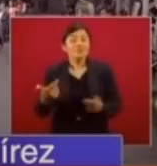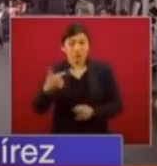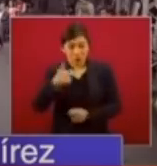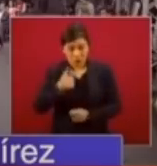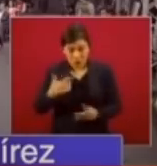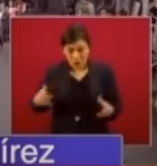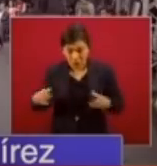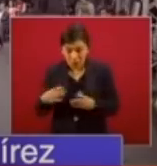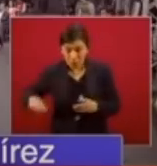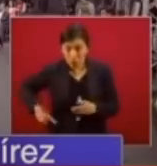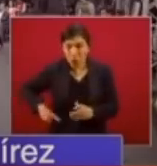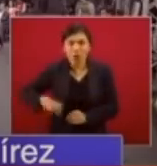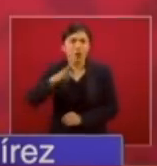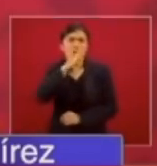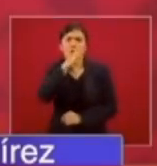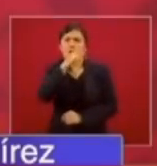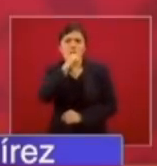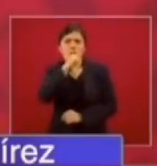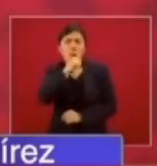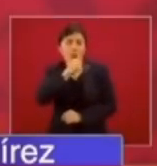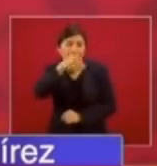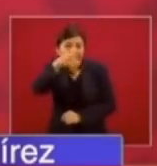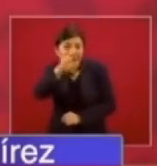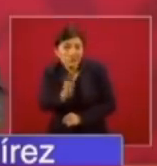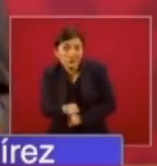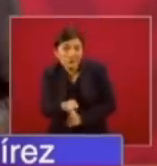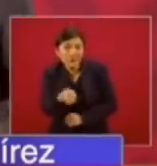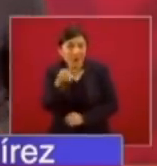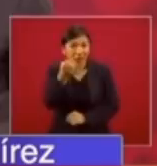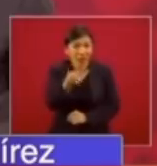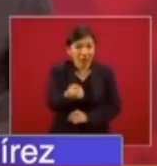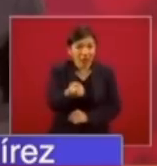podemos permitir que